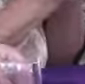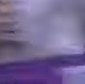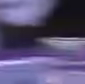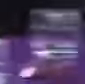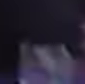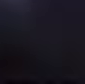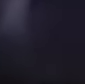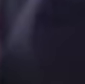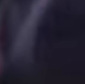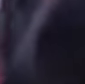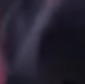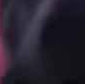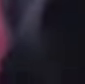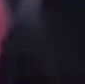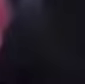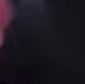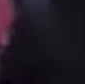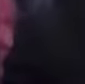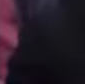Carla Santana,